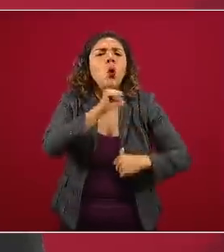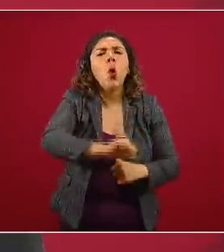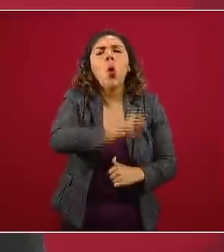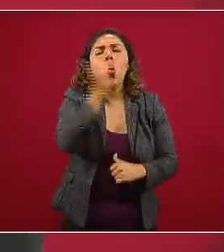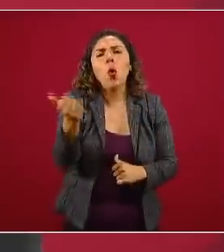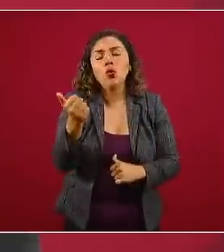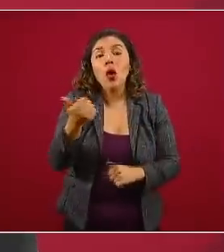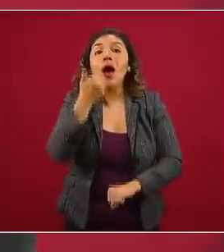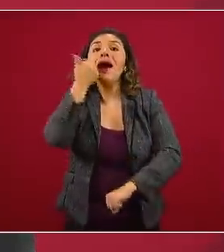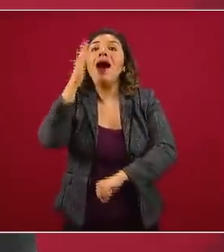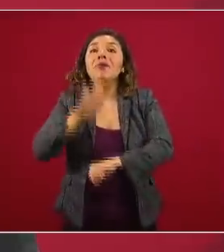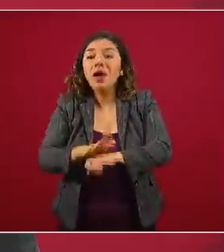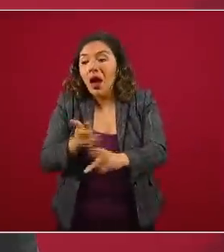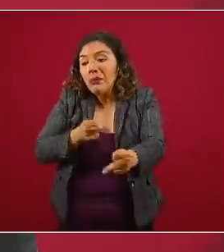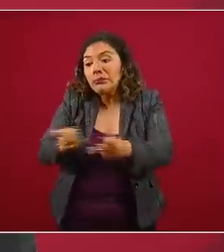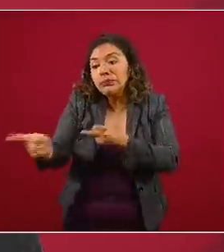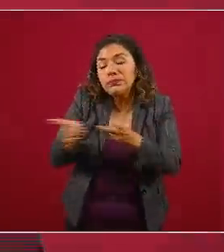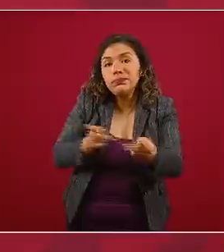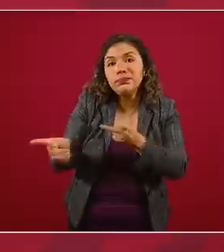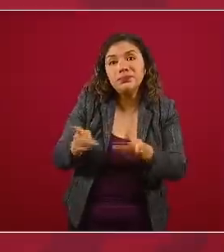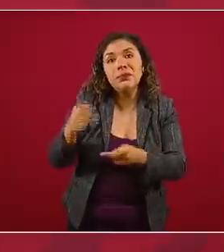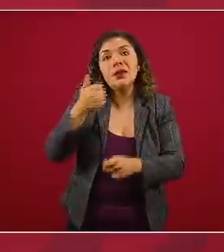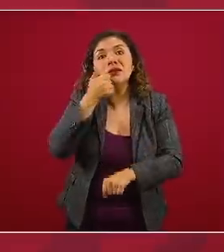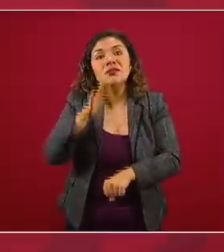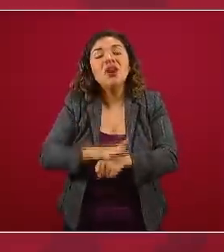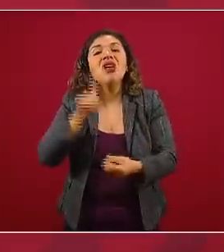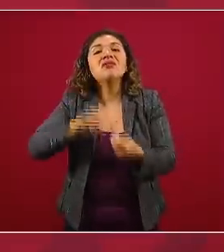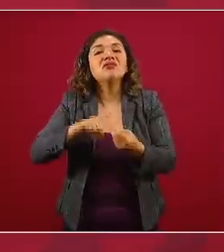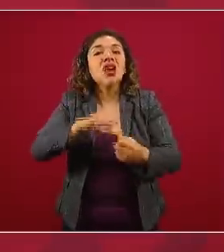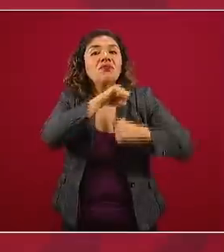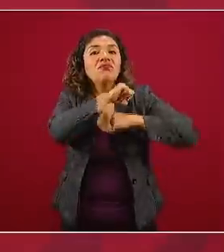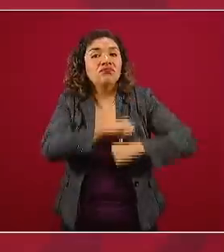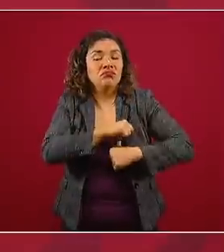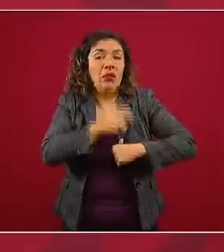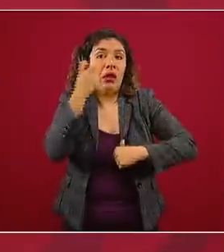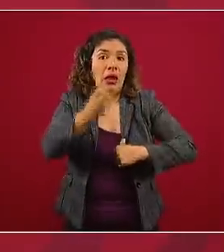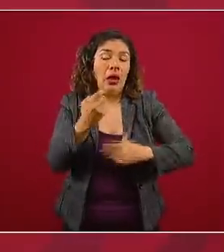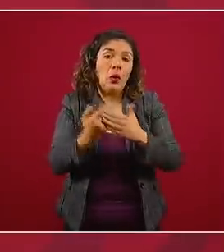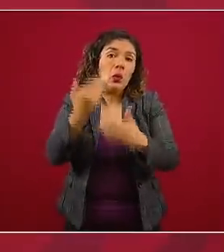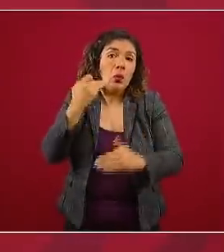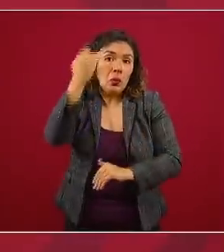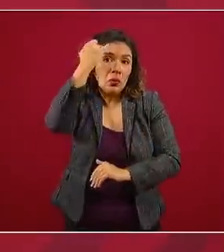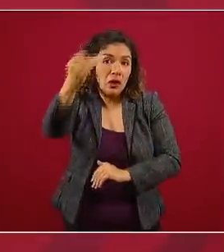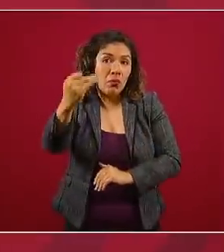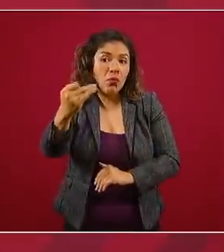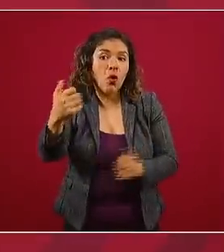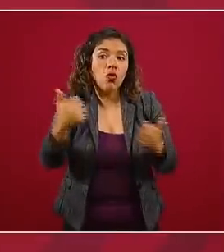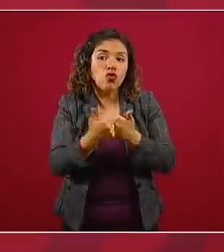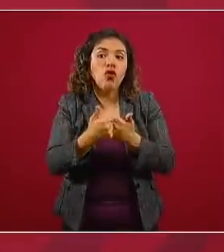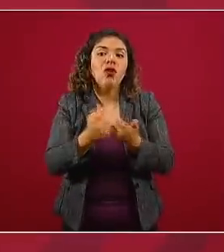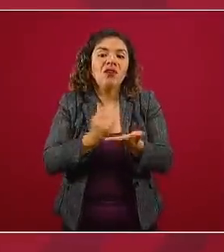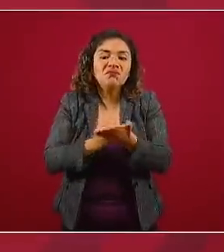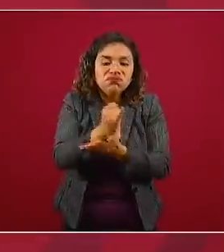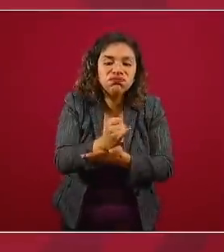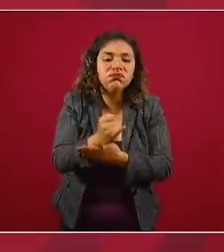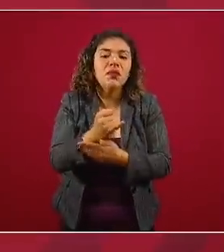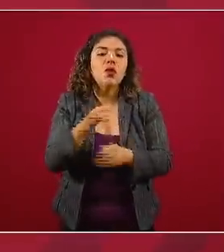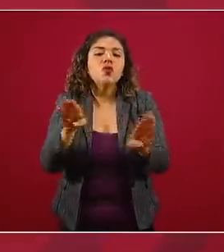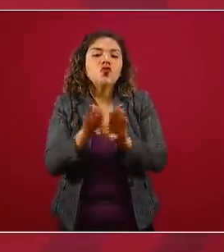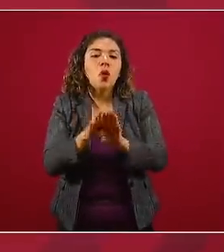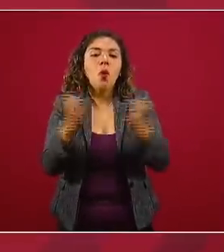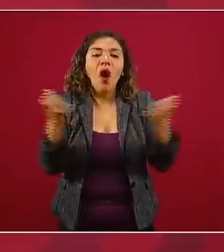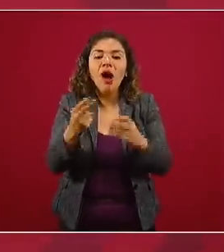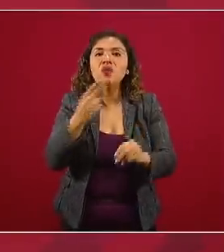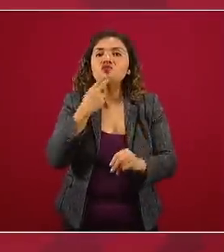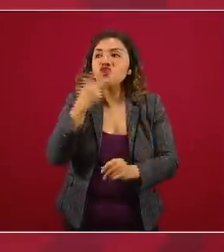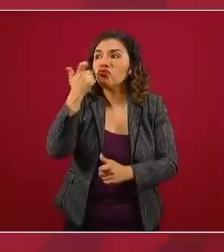toda la parte administrativa que a la que correspondió en su momento el definida y decidir el